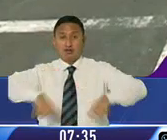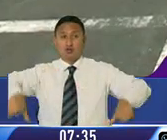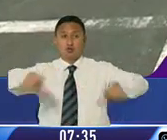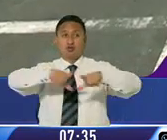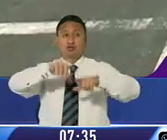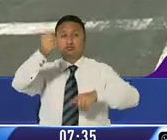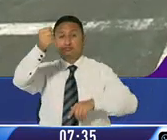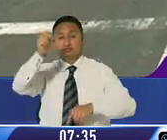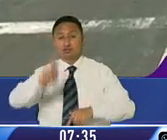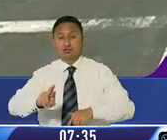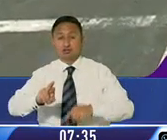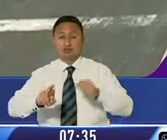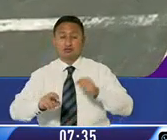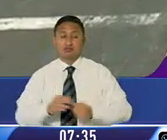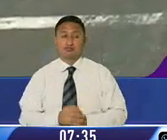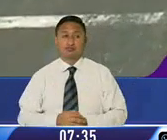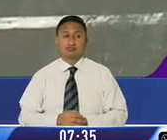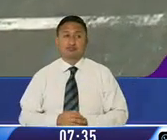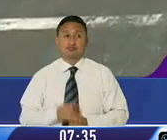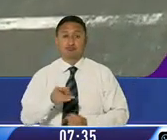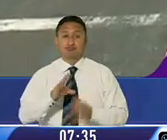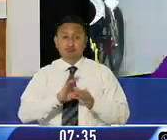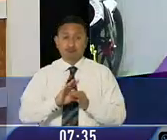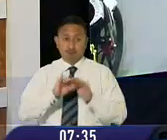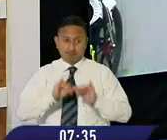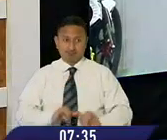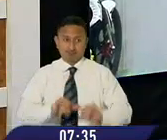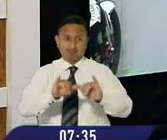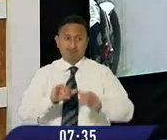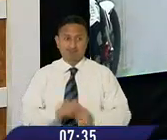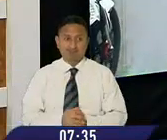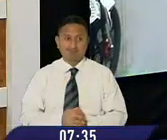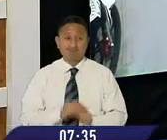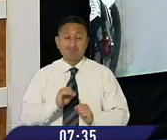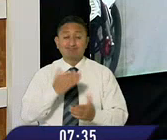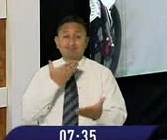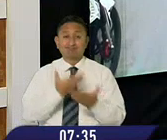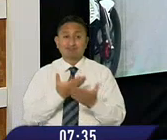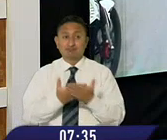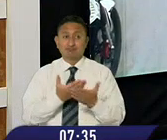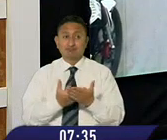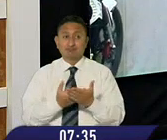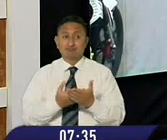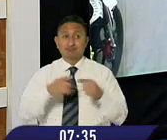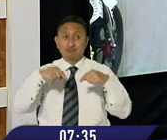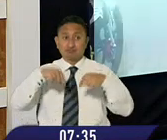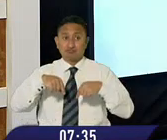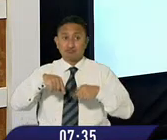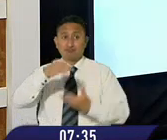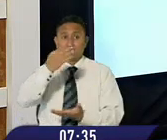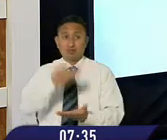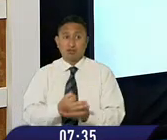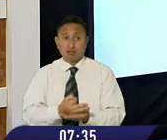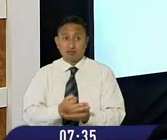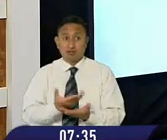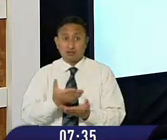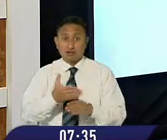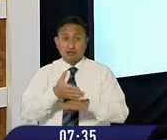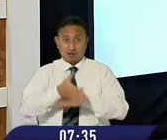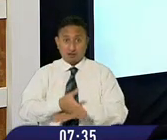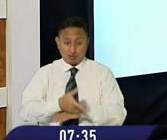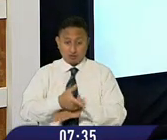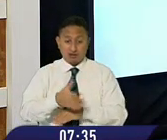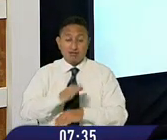de la Sierra Sur de nuestro país. Ustedes continúan con más. Gracias, Sofía Vintimí, en este punto en la provincia de Cotopaxi. Más adelante estaremos